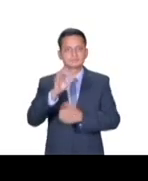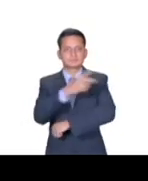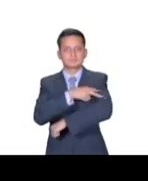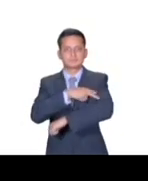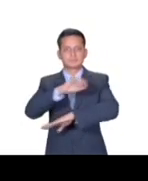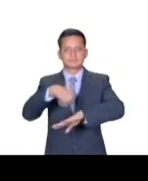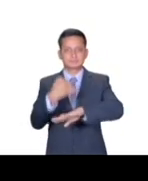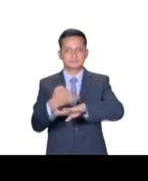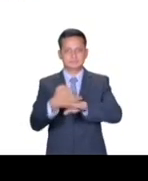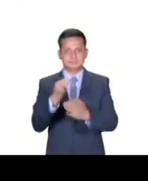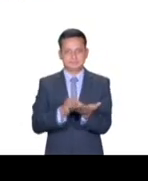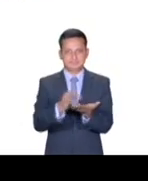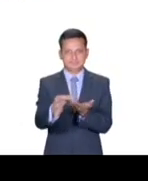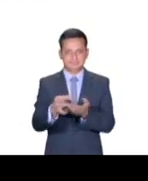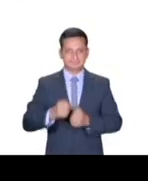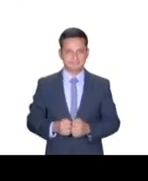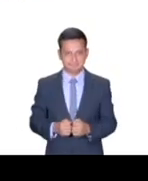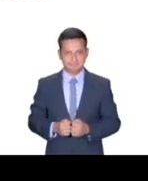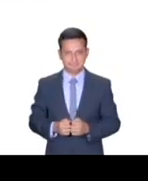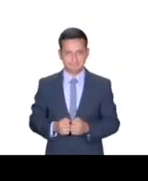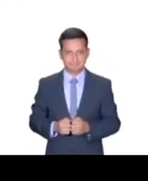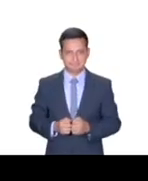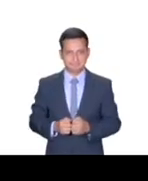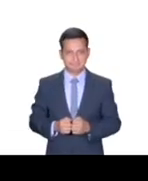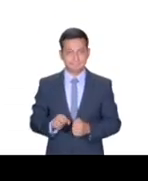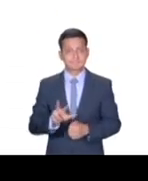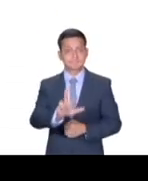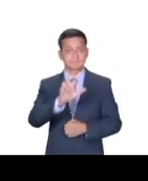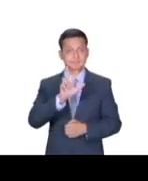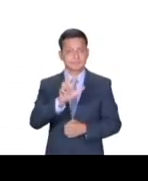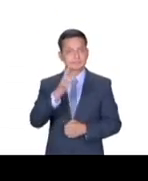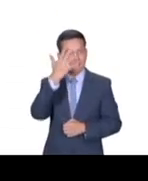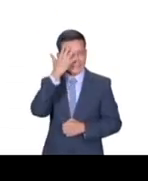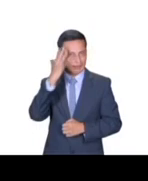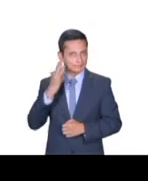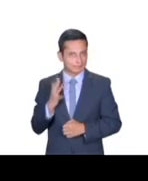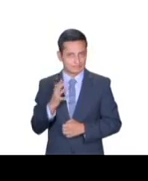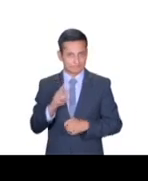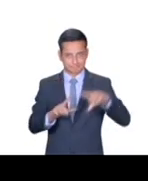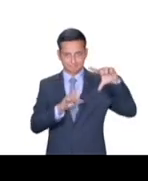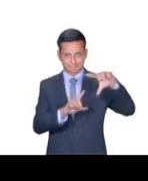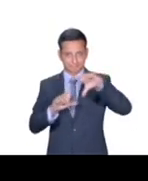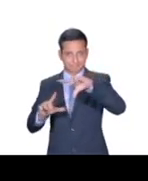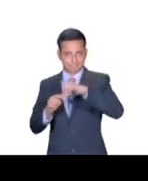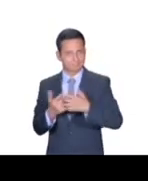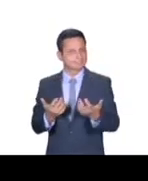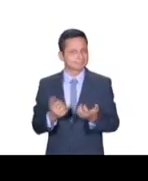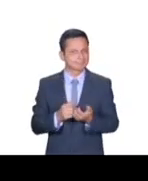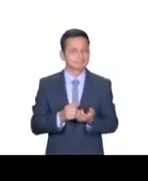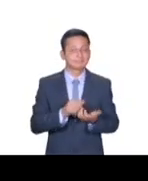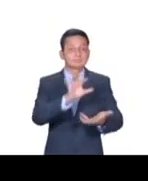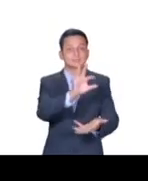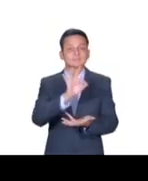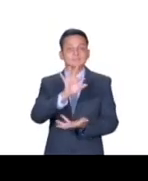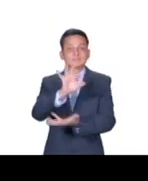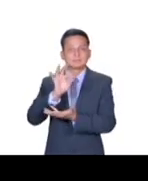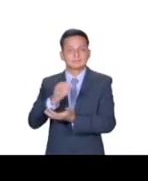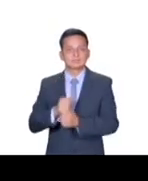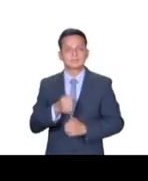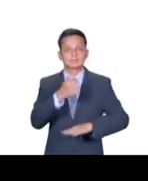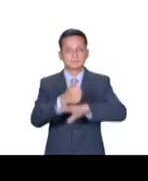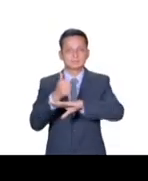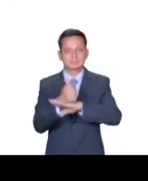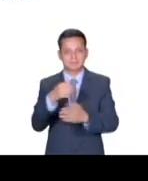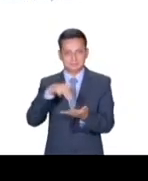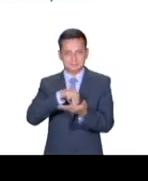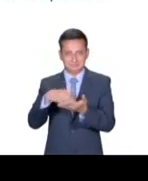de vocales de juntas parroquiales rurales. 3 papeletas amarillas, para la elección de consejeras y